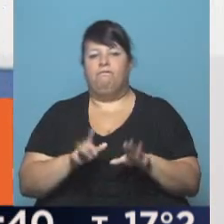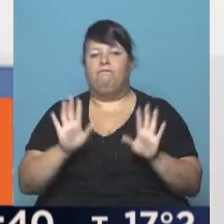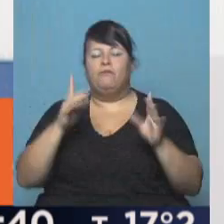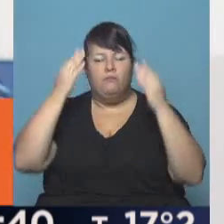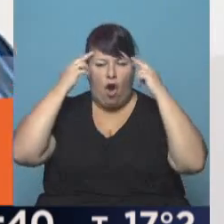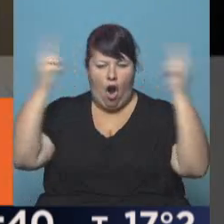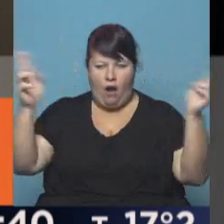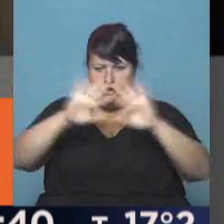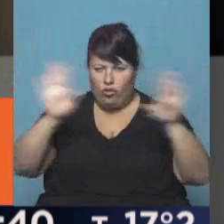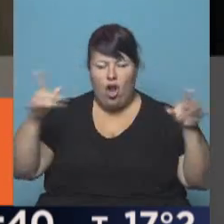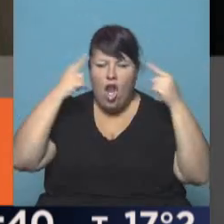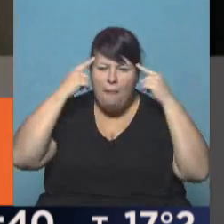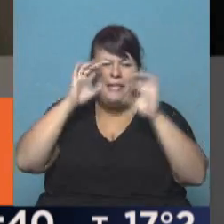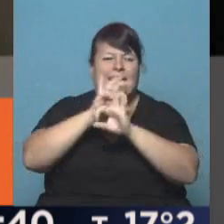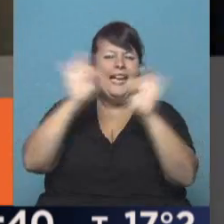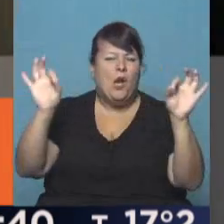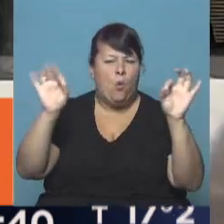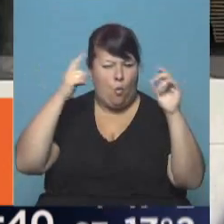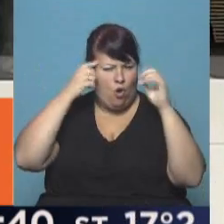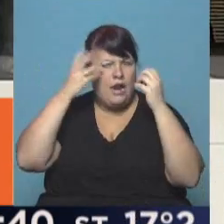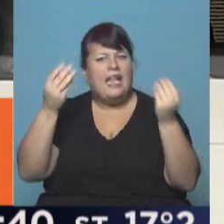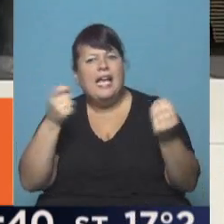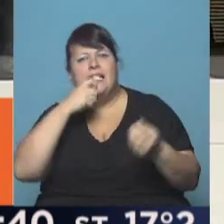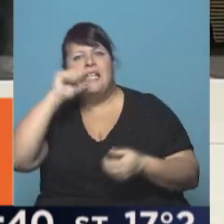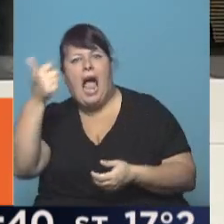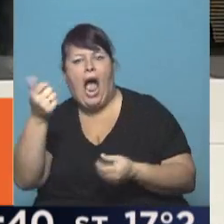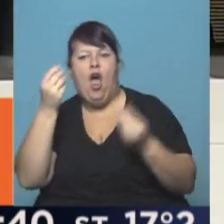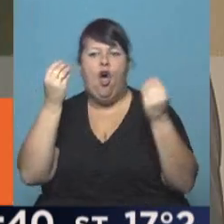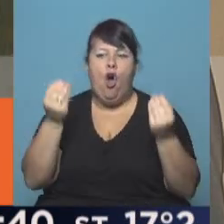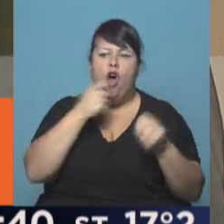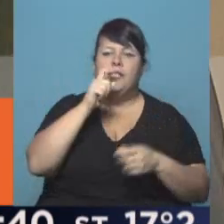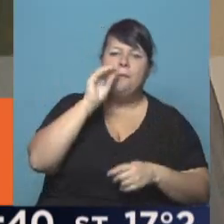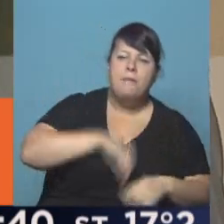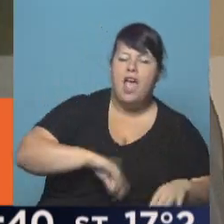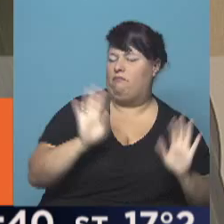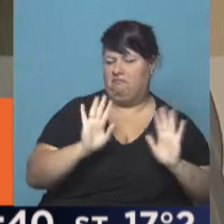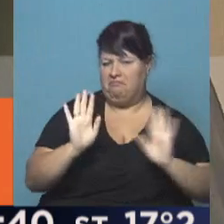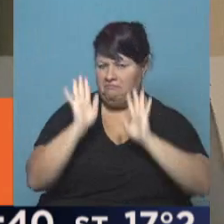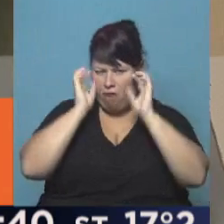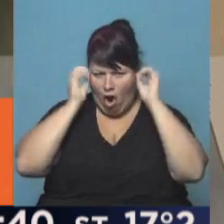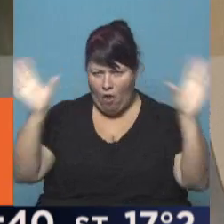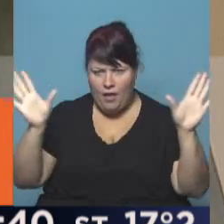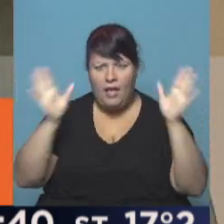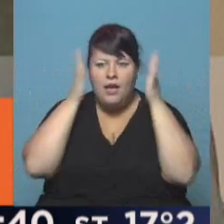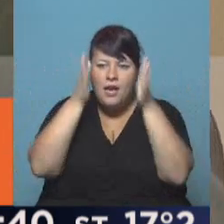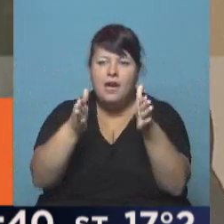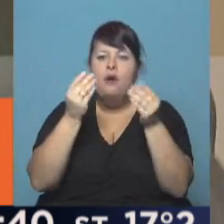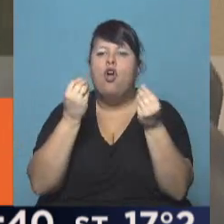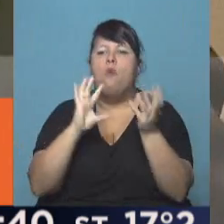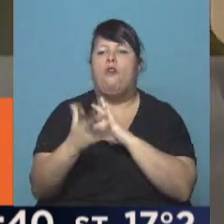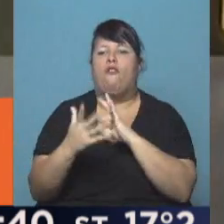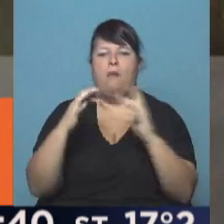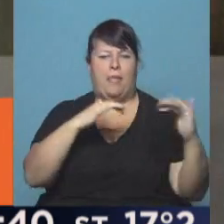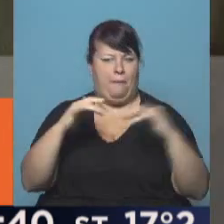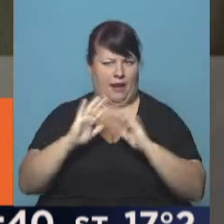abstraerse del entorno, no pensar en ninguna cosa que voy a hacer si gano o si no, y pensar en cómo la quiero